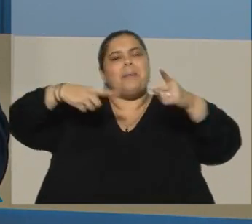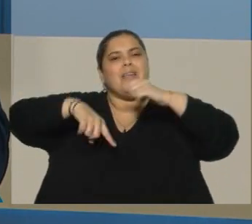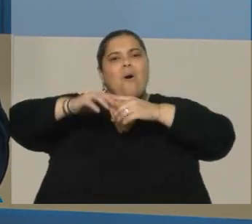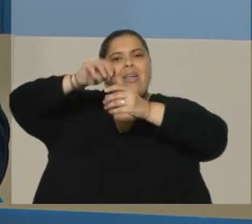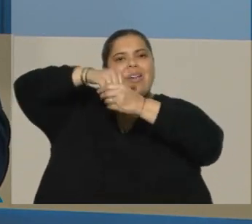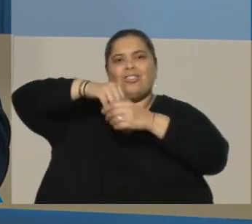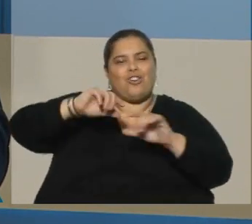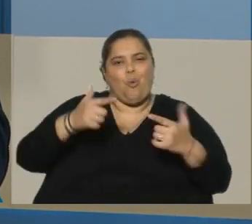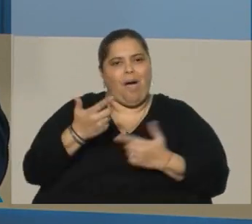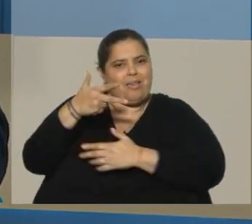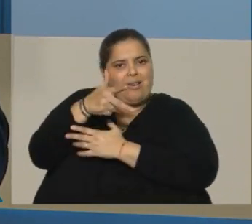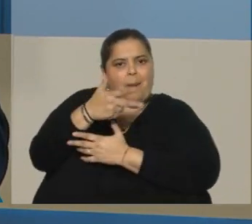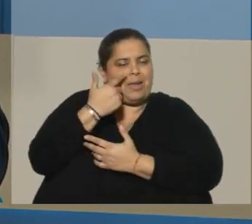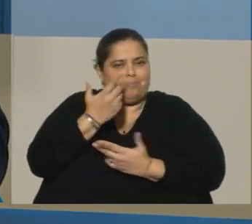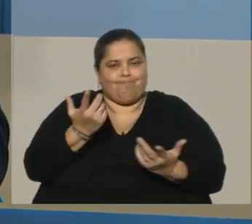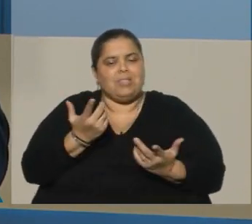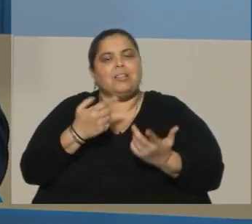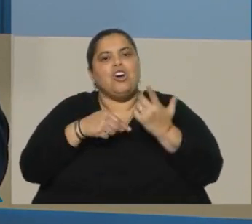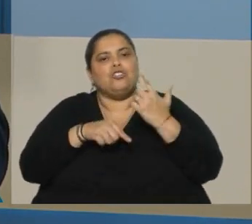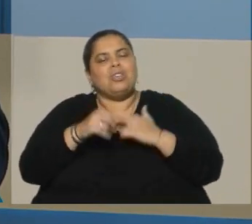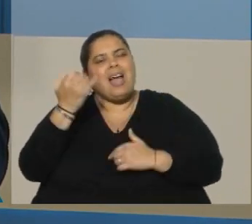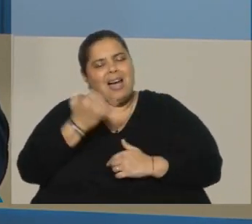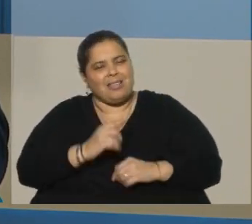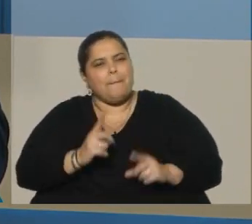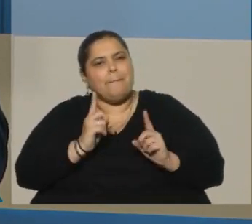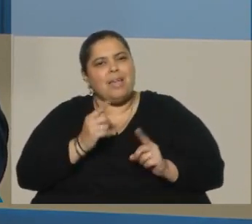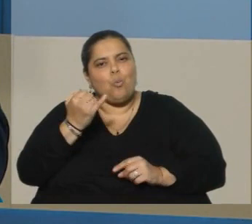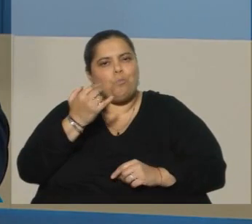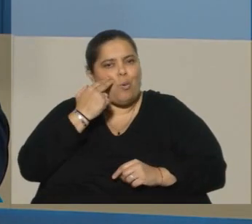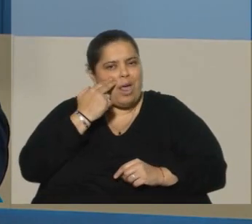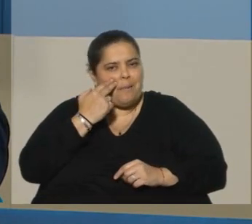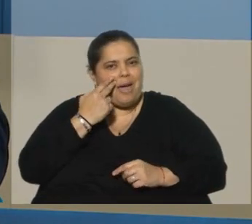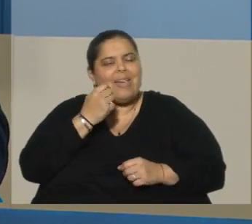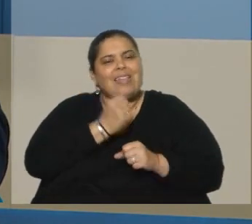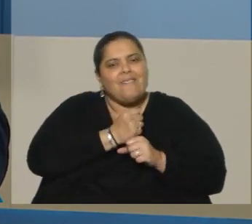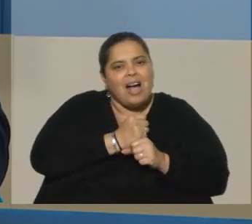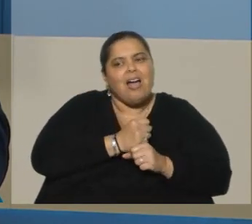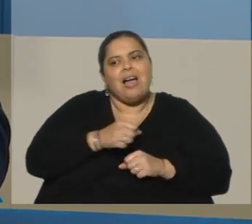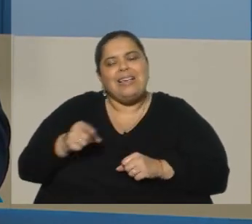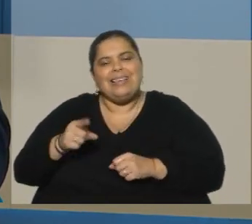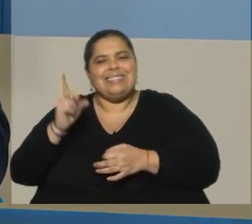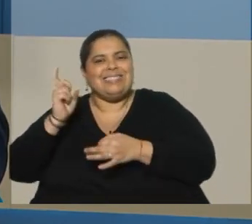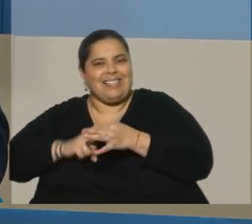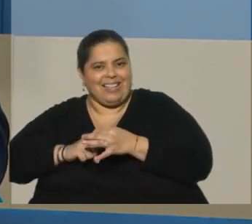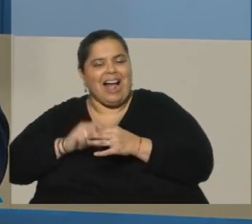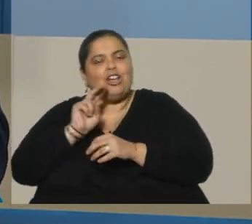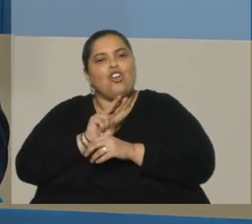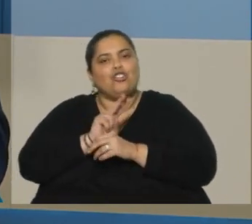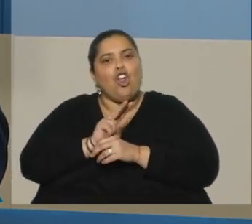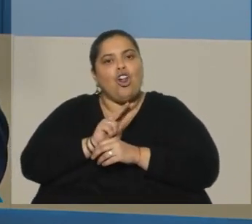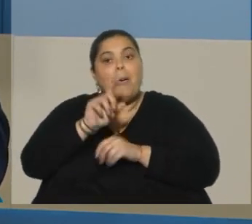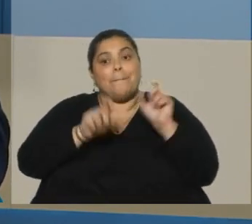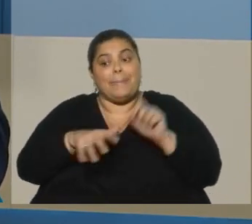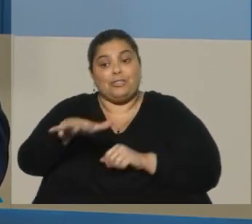pero hay un tema de una contienda laboral sindical. sobre el control de las personas adentro de las plantas. Pero